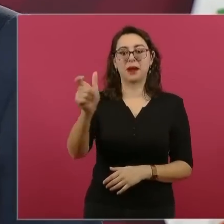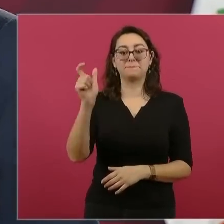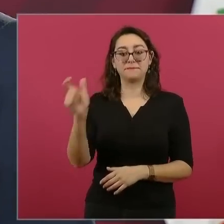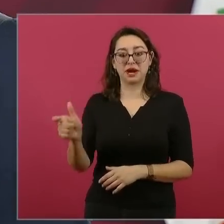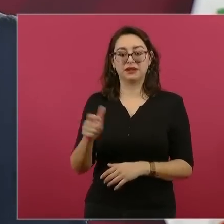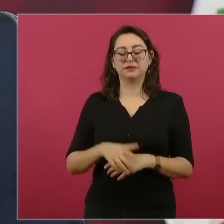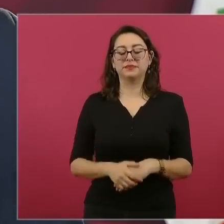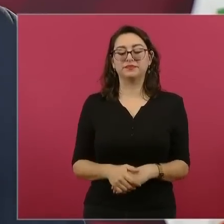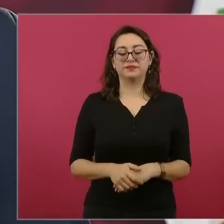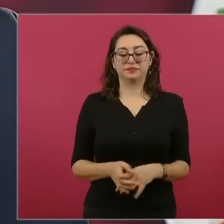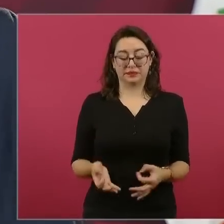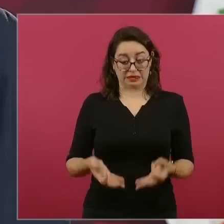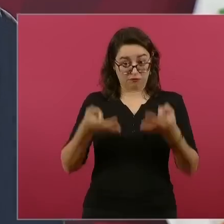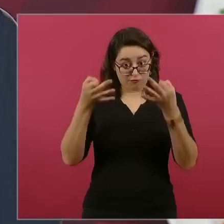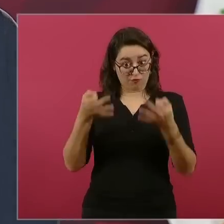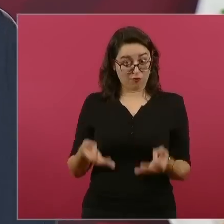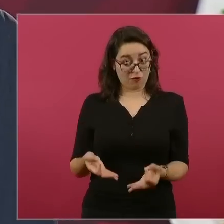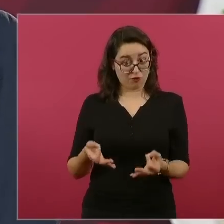Maíz